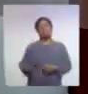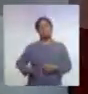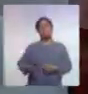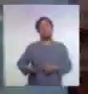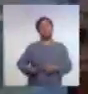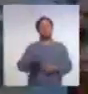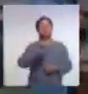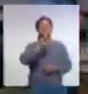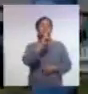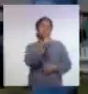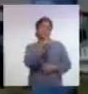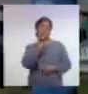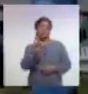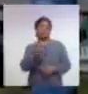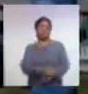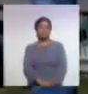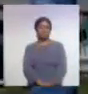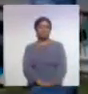Rico.